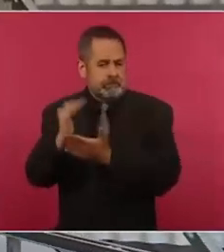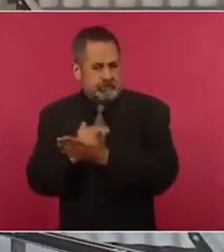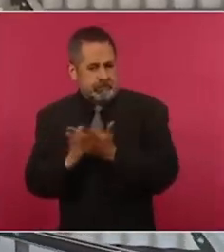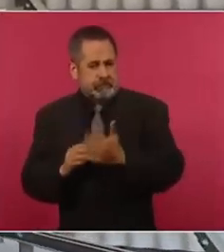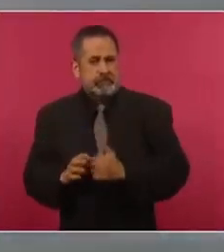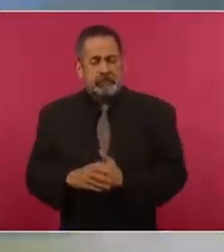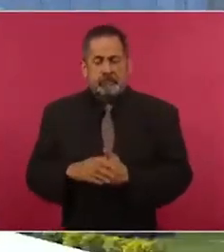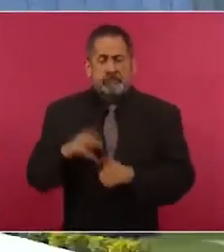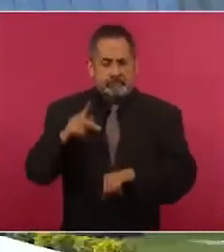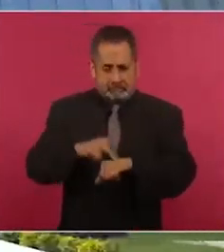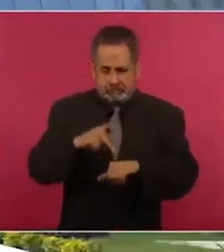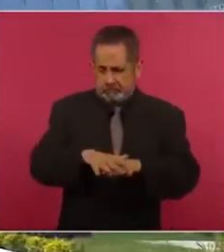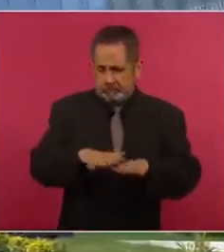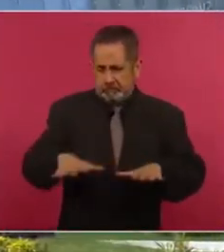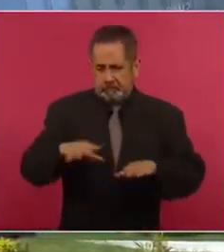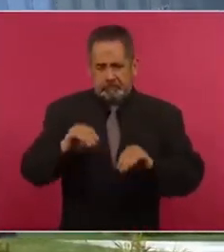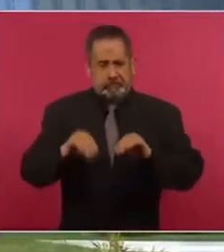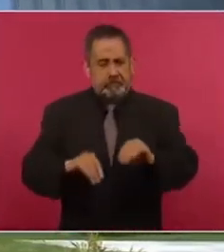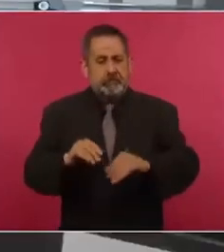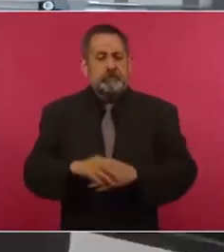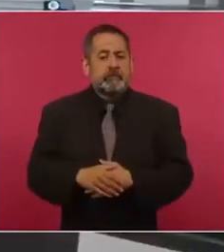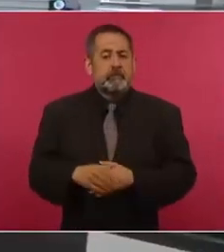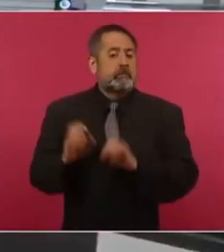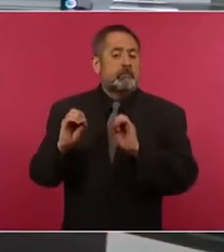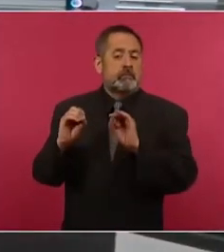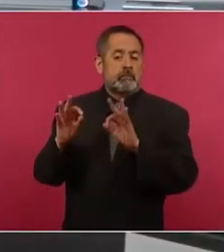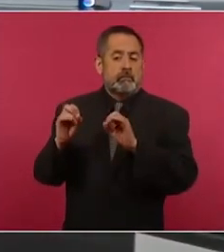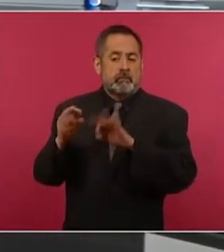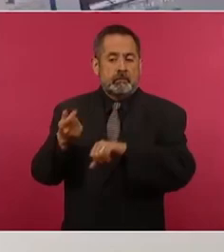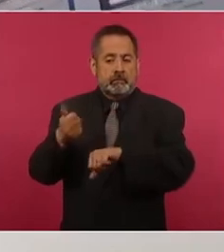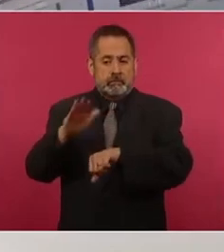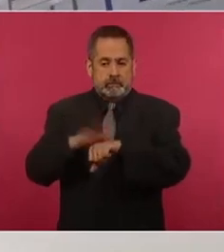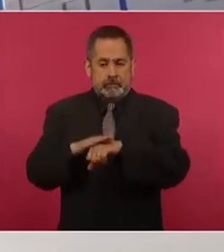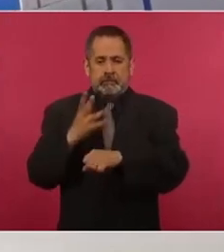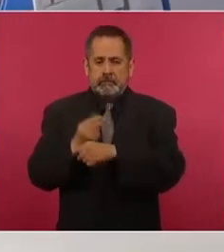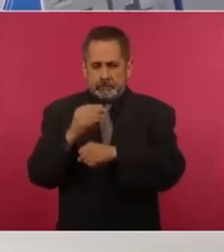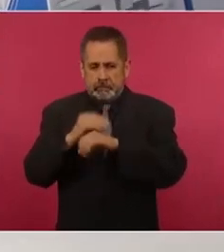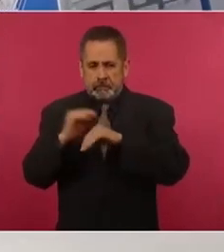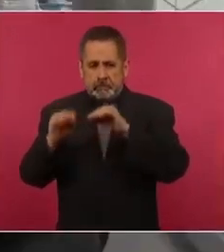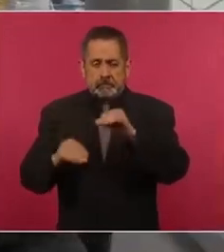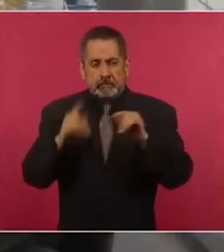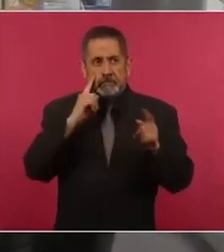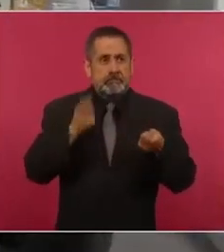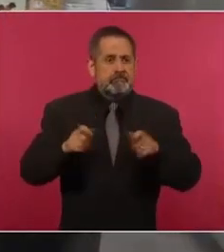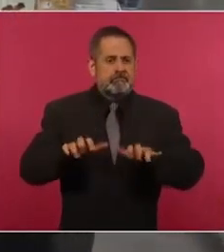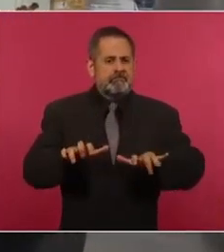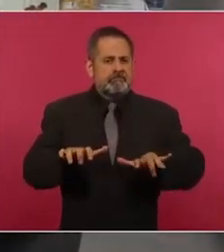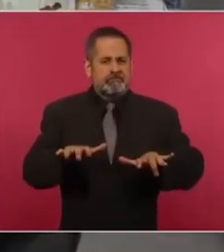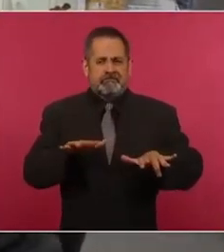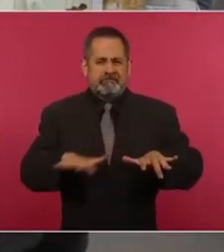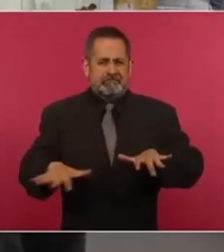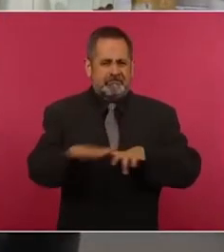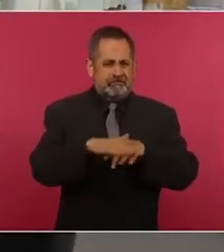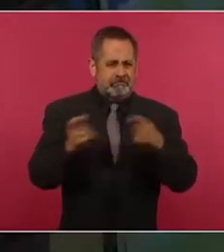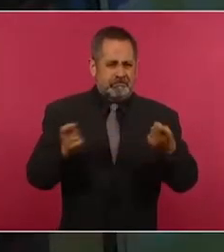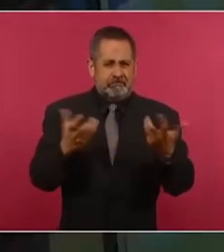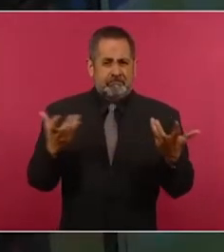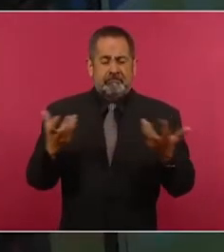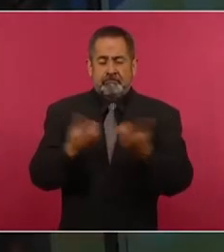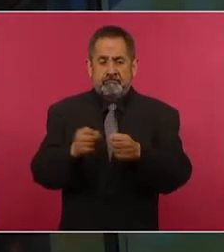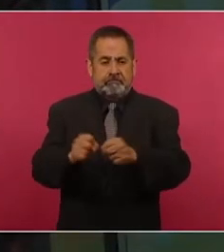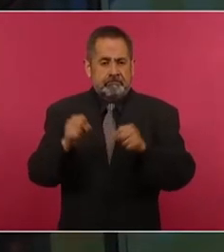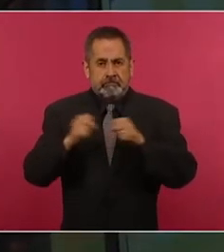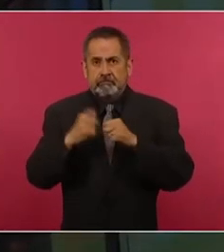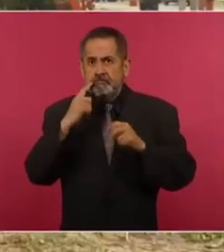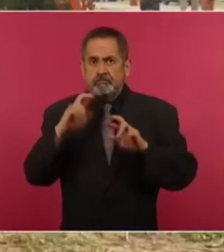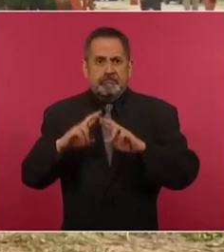pavimento exterior. En el área administrativa, continúa el detallado del cuarto de control y el acondicionamiento de la sala táctica. También